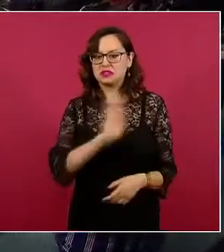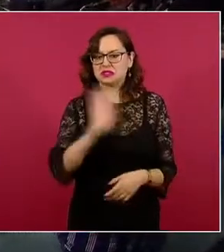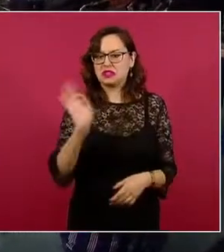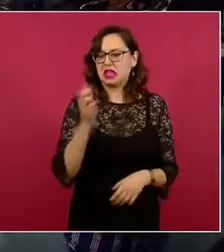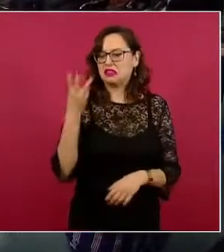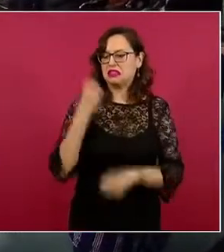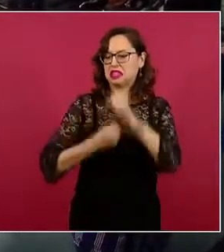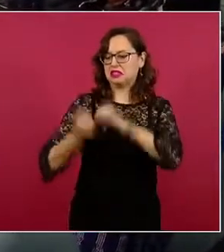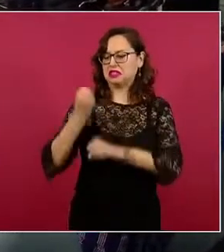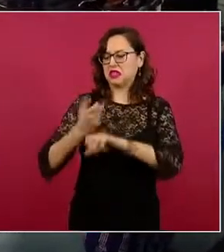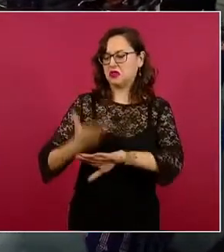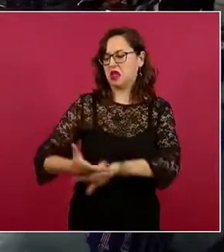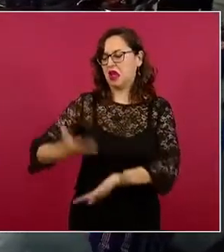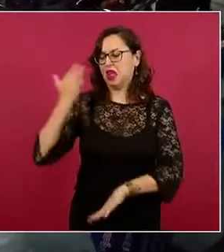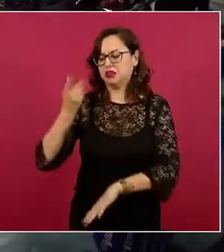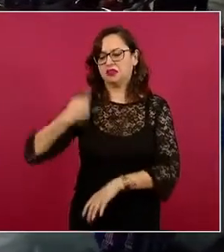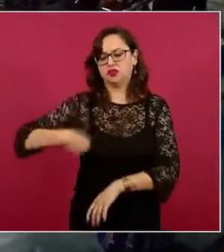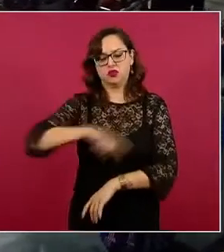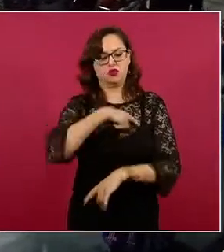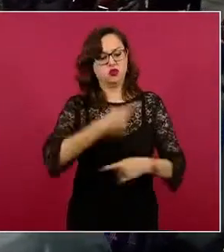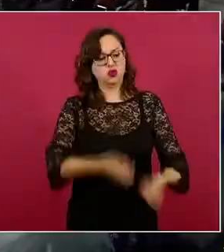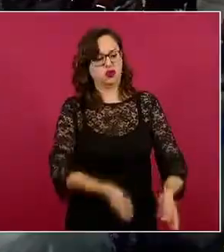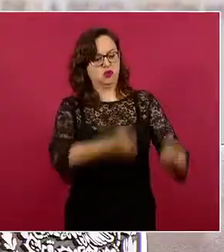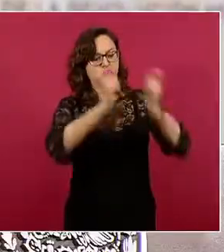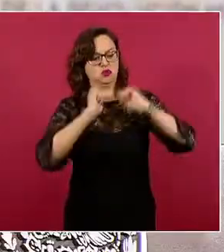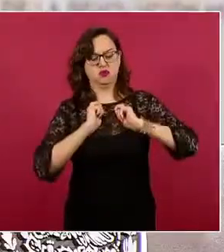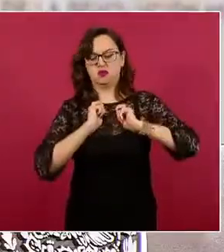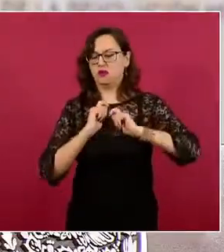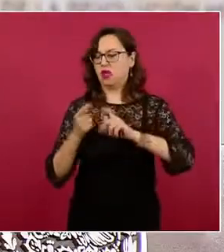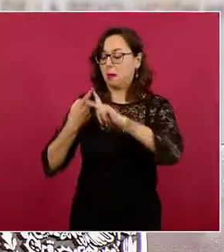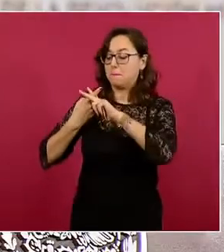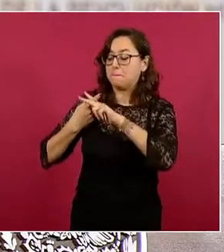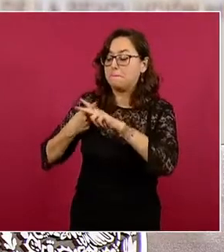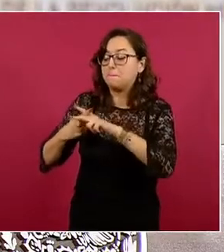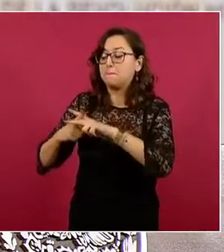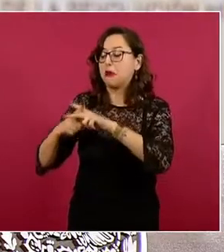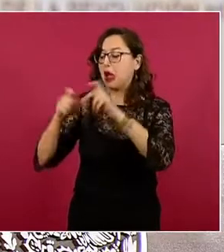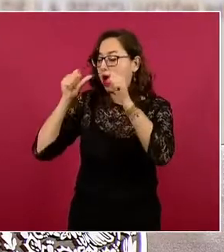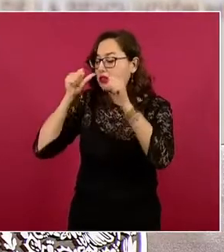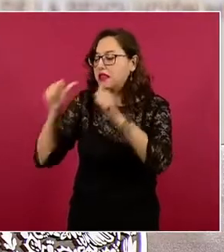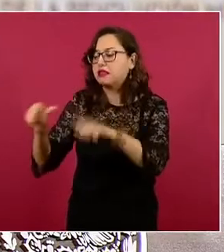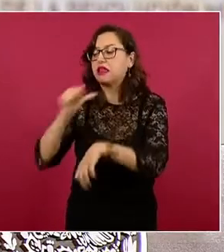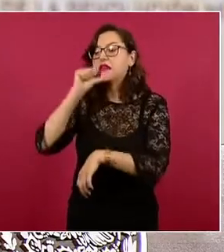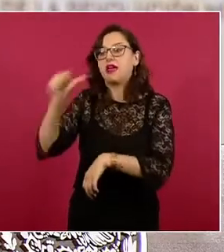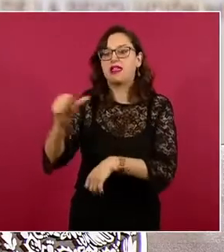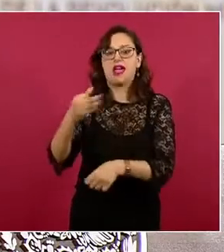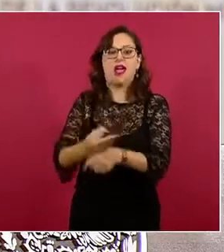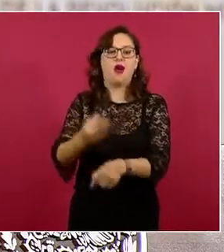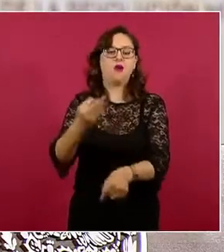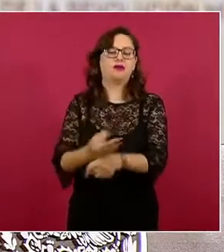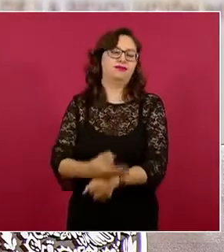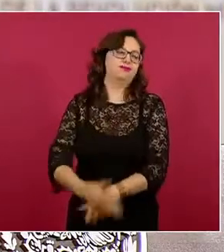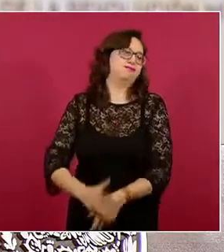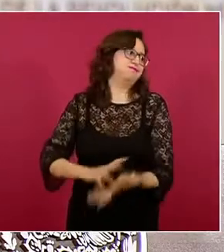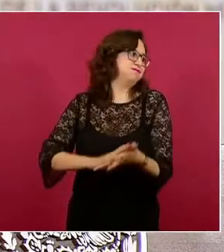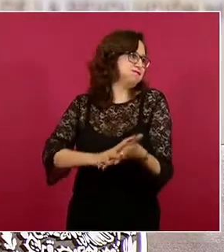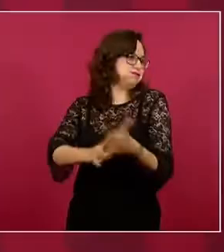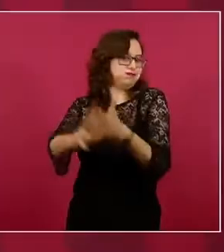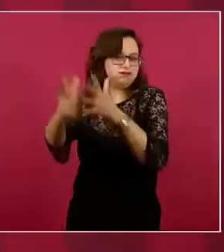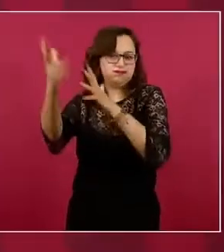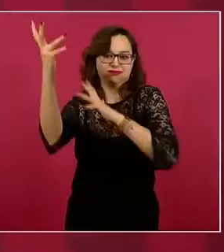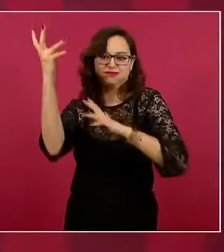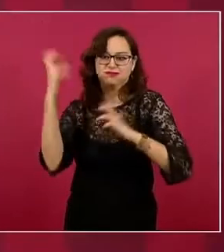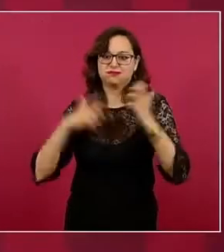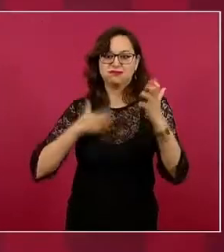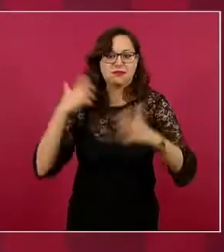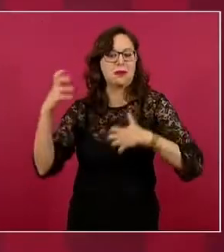pues estaría peor la situación de inseguridad y de violencia, aun cuando no hay